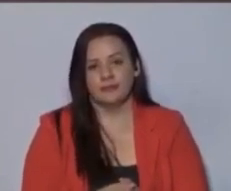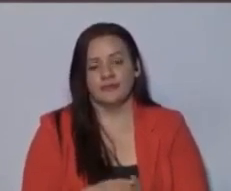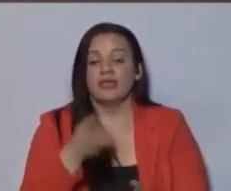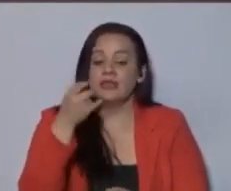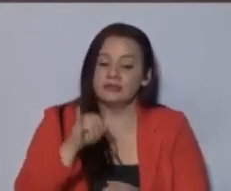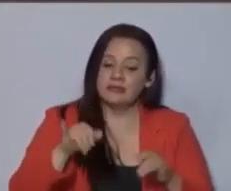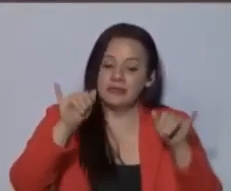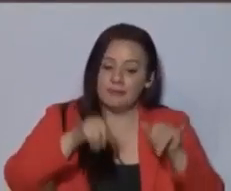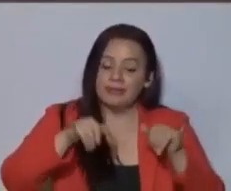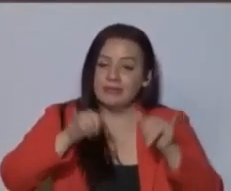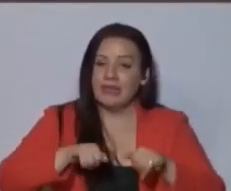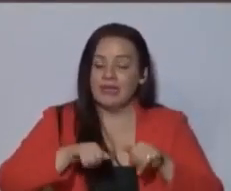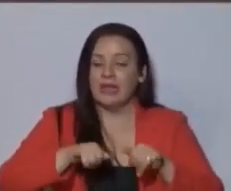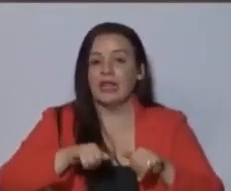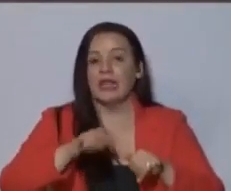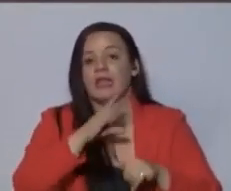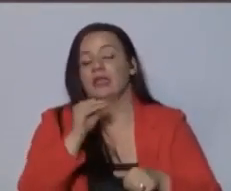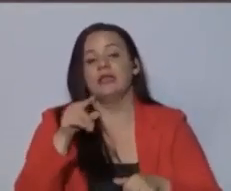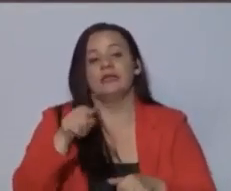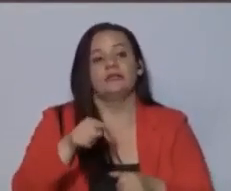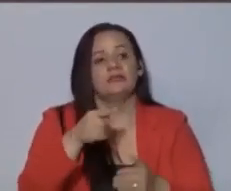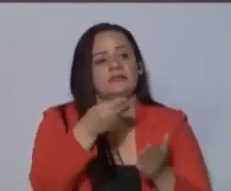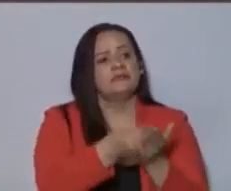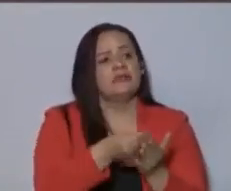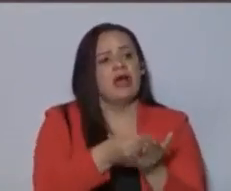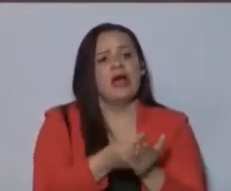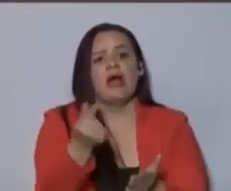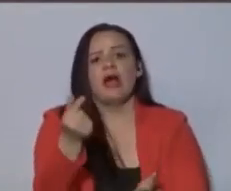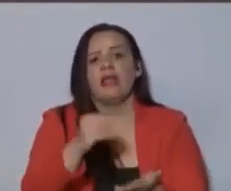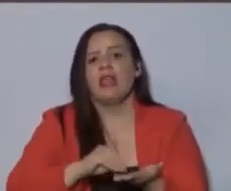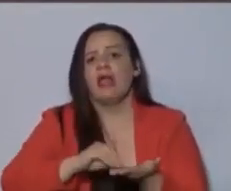si se mantienen salarios de lujo en universidades.